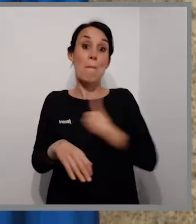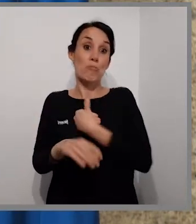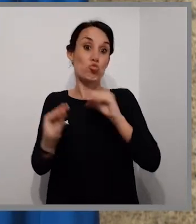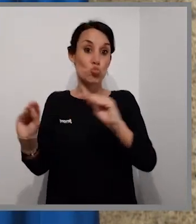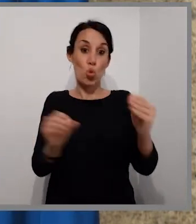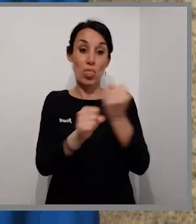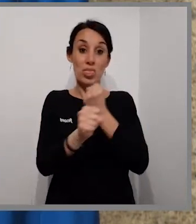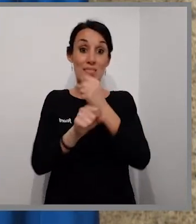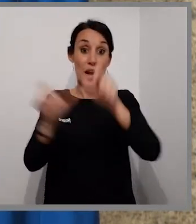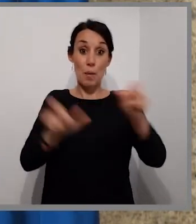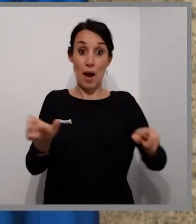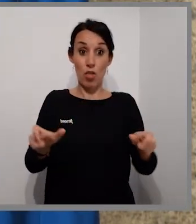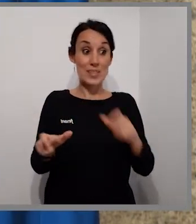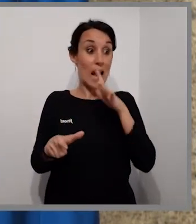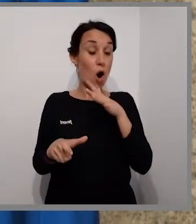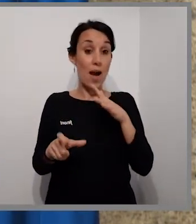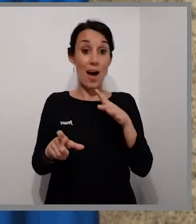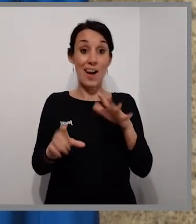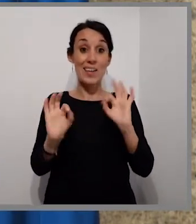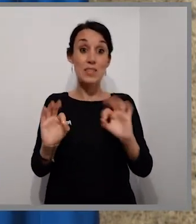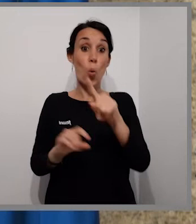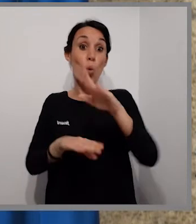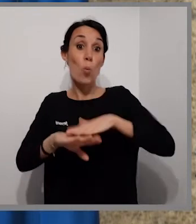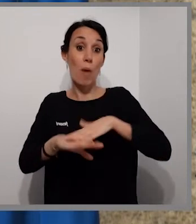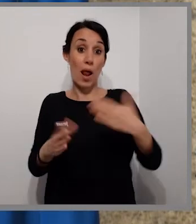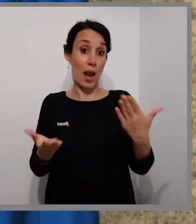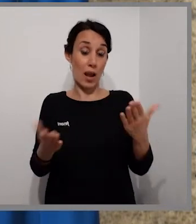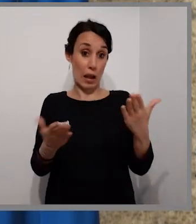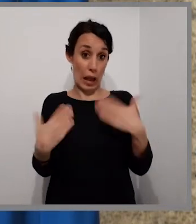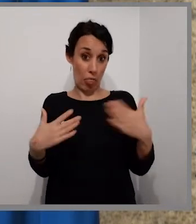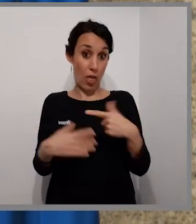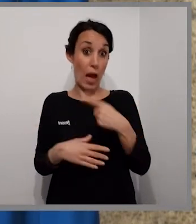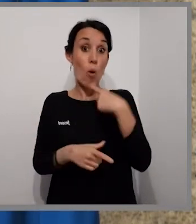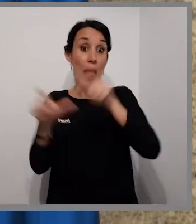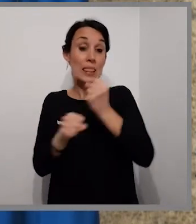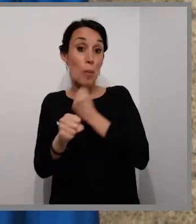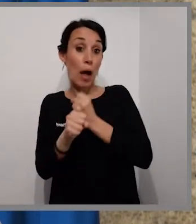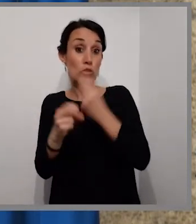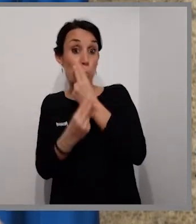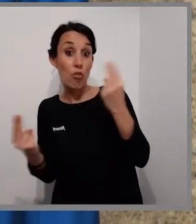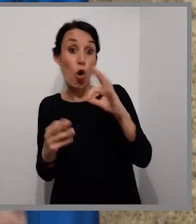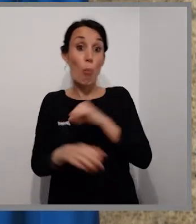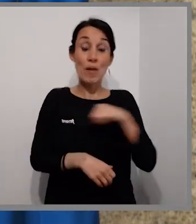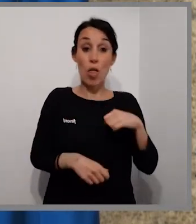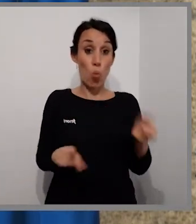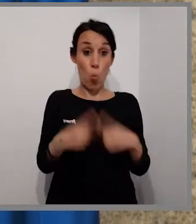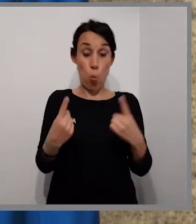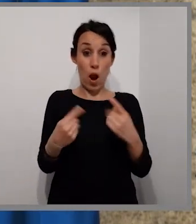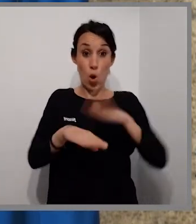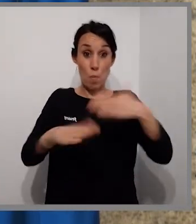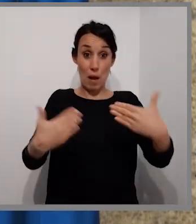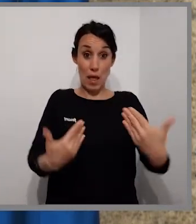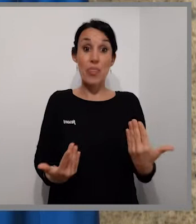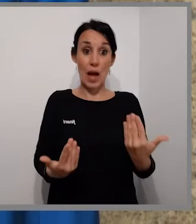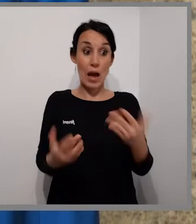hacen los trabajadores, que no son en este momento en absoluto los culpables, pero ni los trabajadores que están en empresas públicas ni los que están en